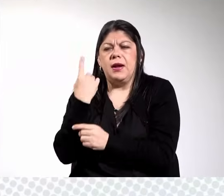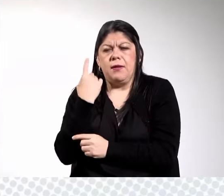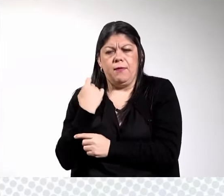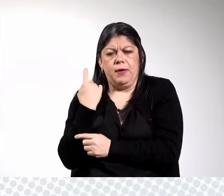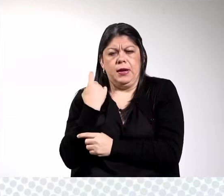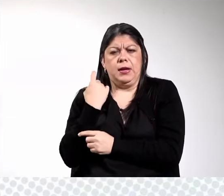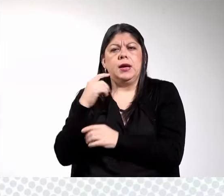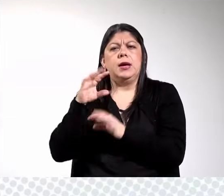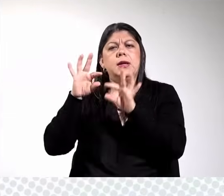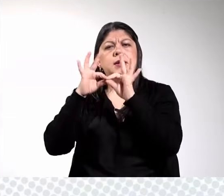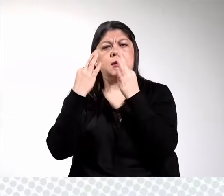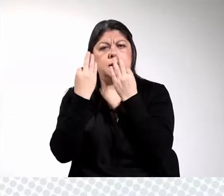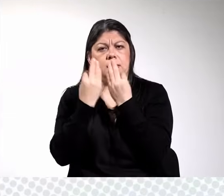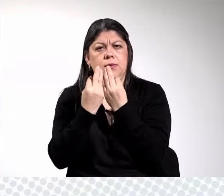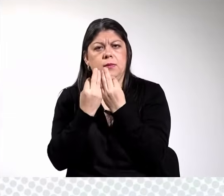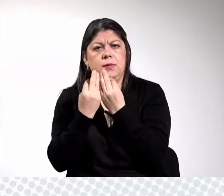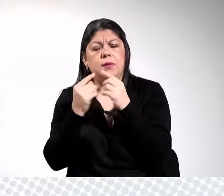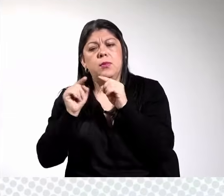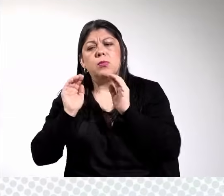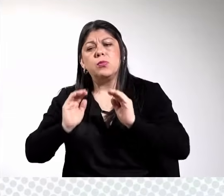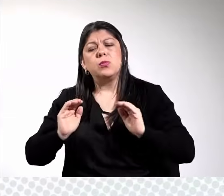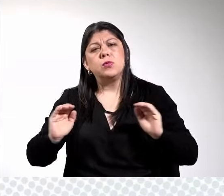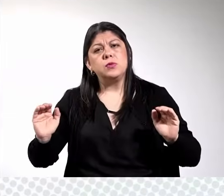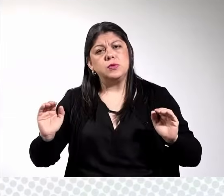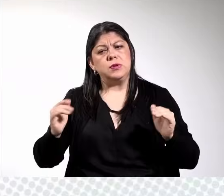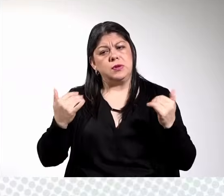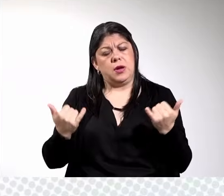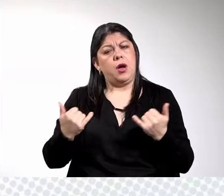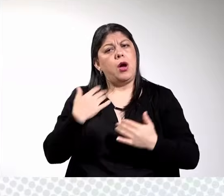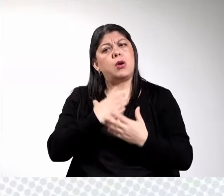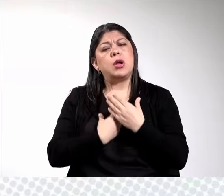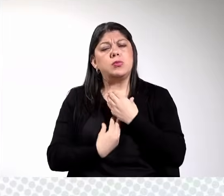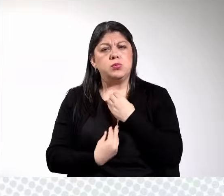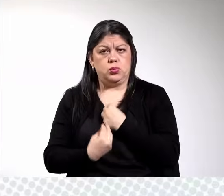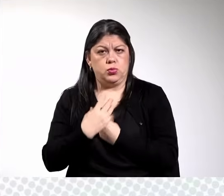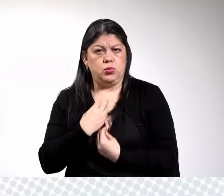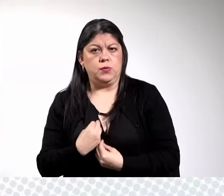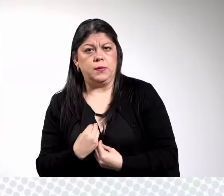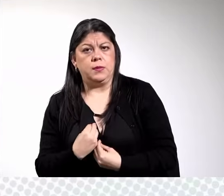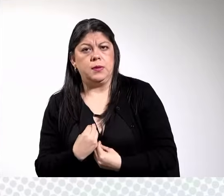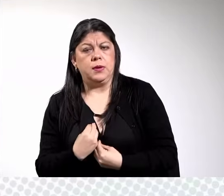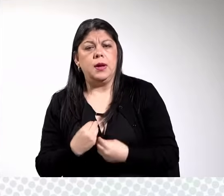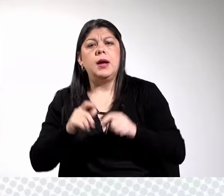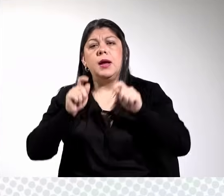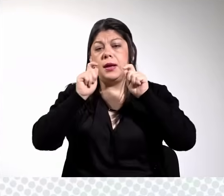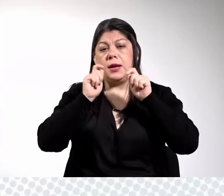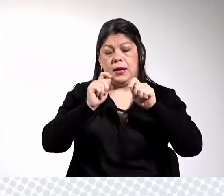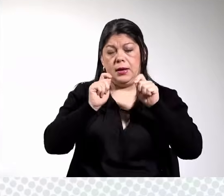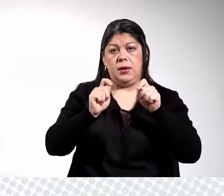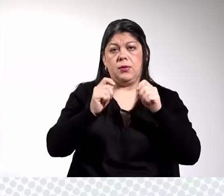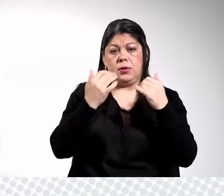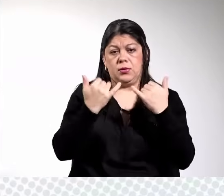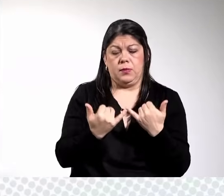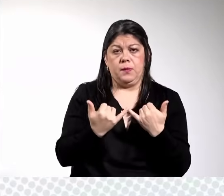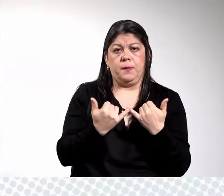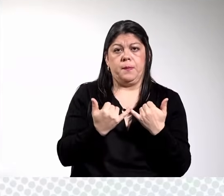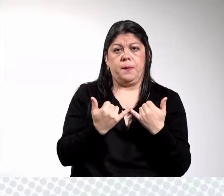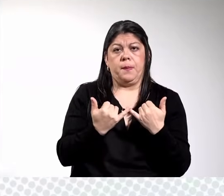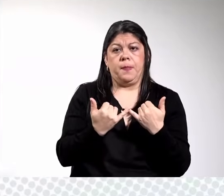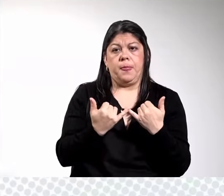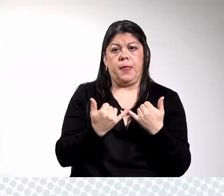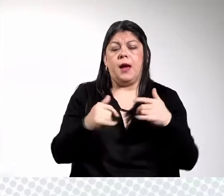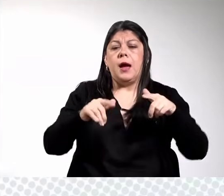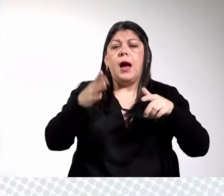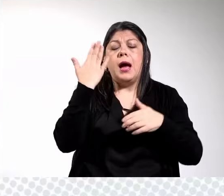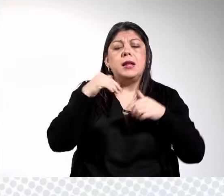ausencia de familia que muchos niños y niñas tienen hoy. El sistema educativo que era un